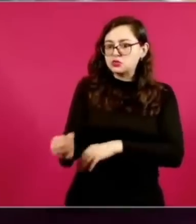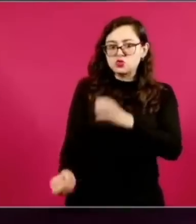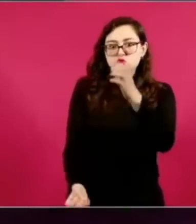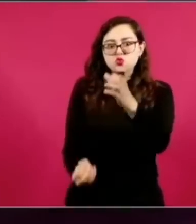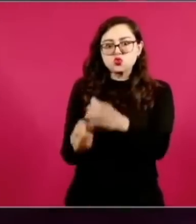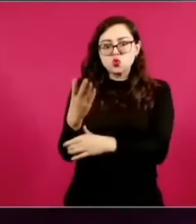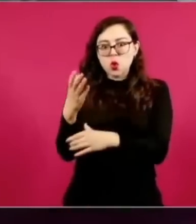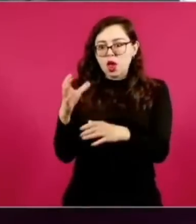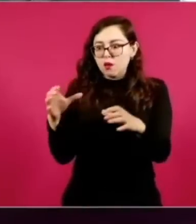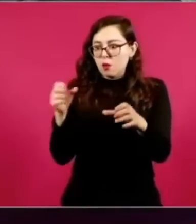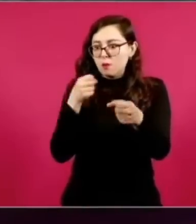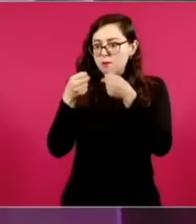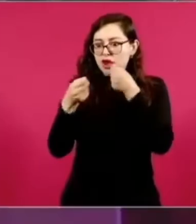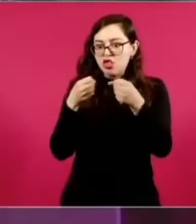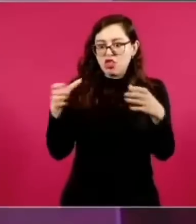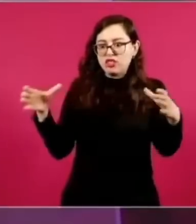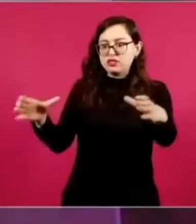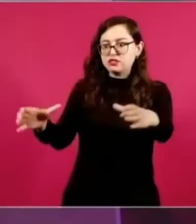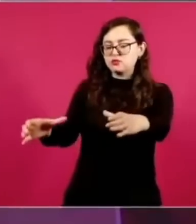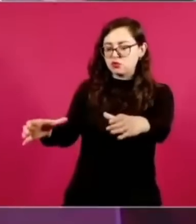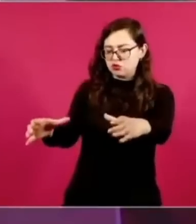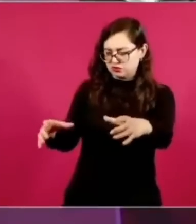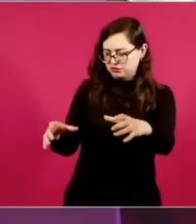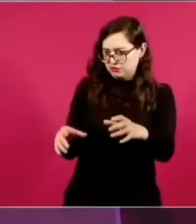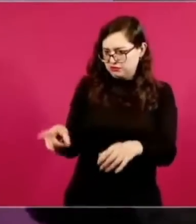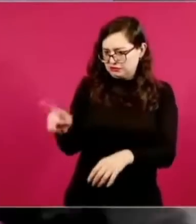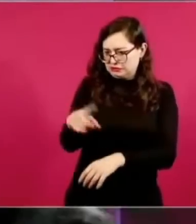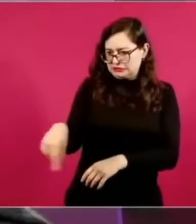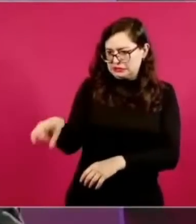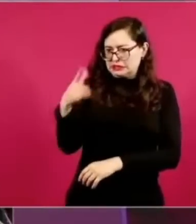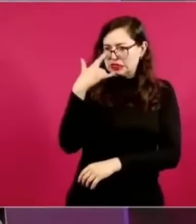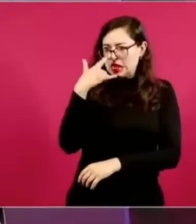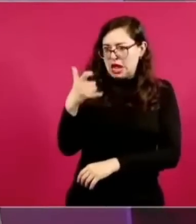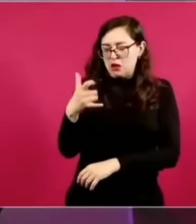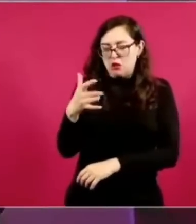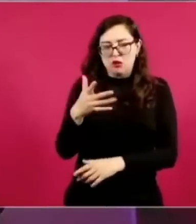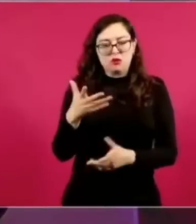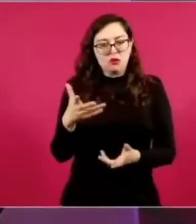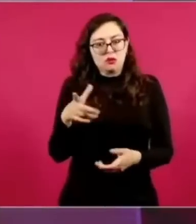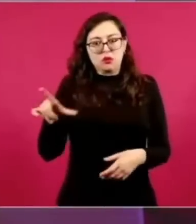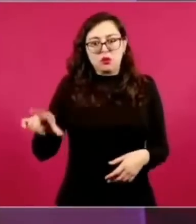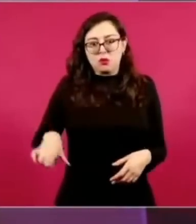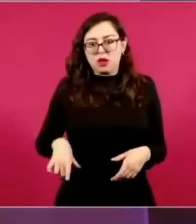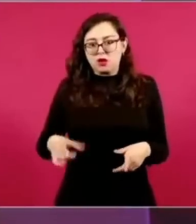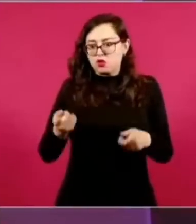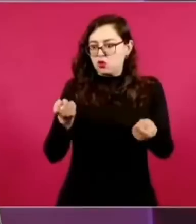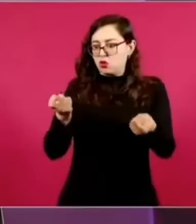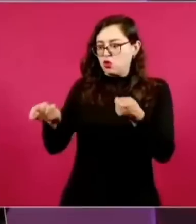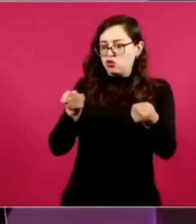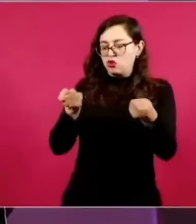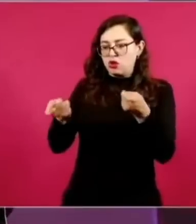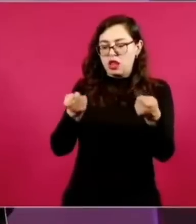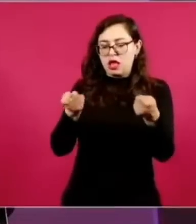Un control casi total, absoluto, con